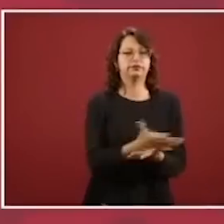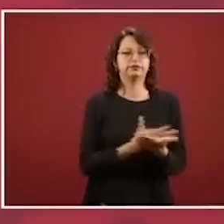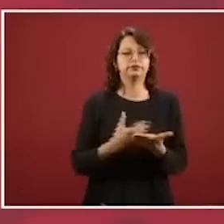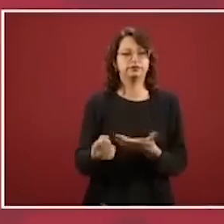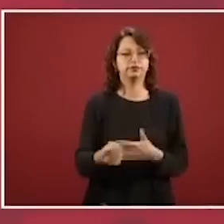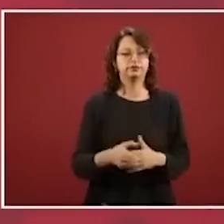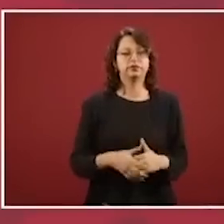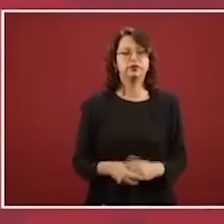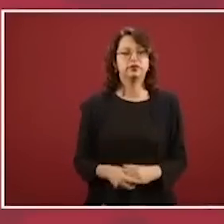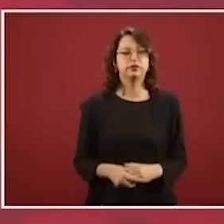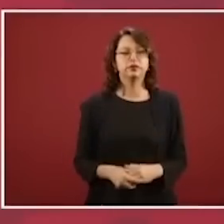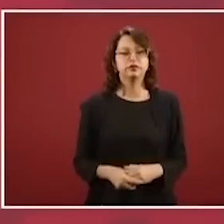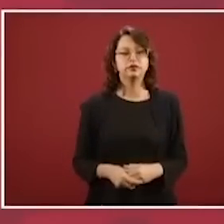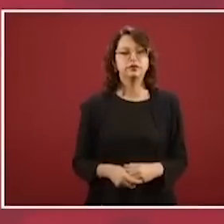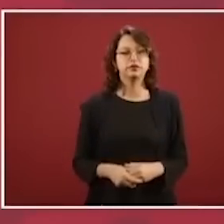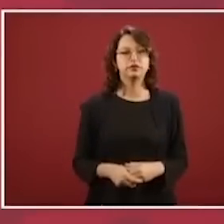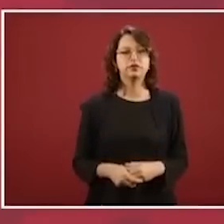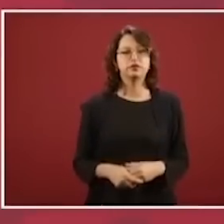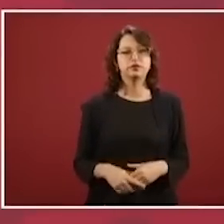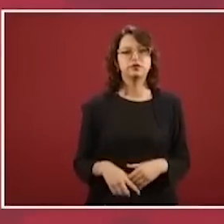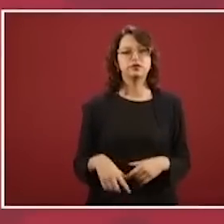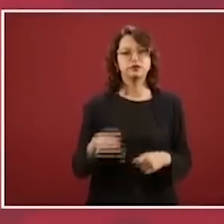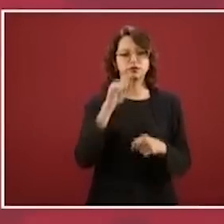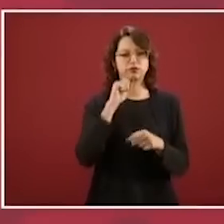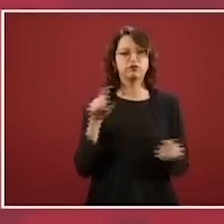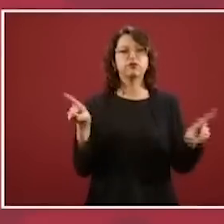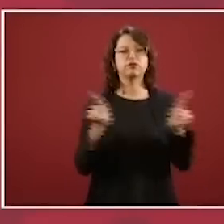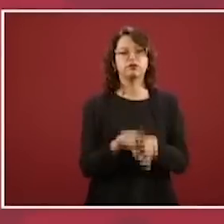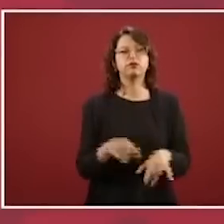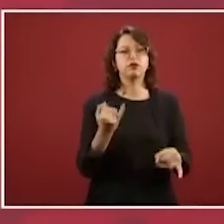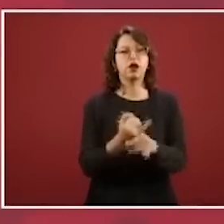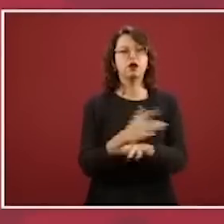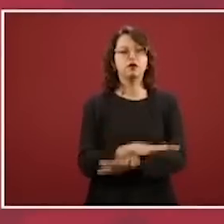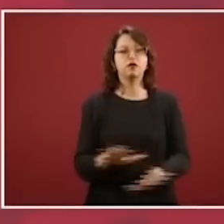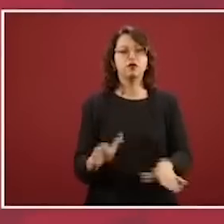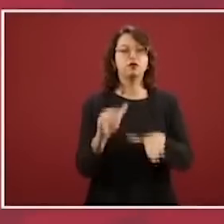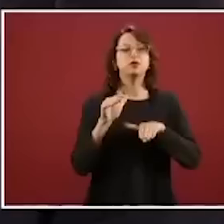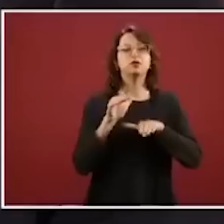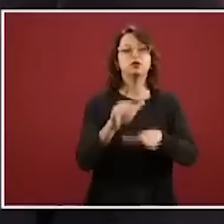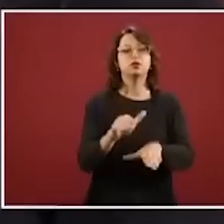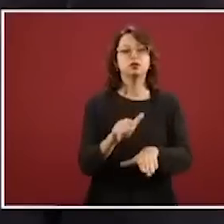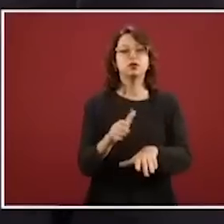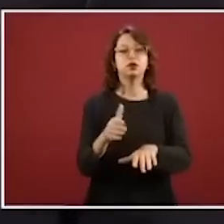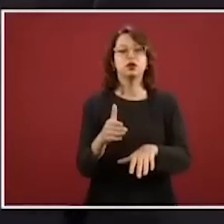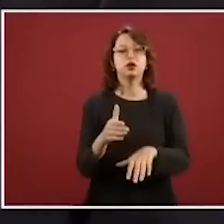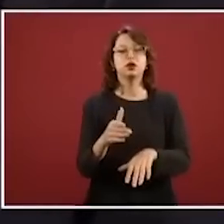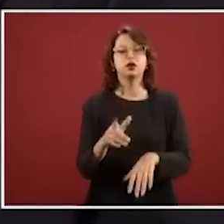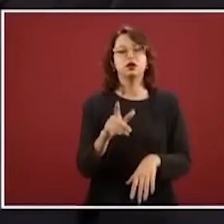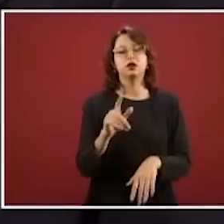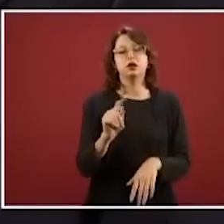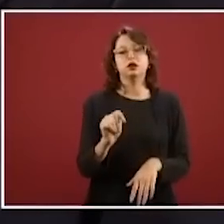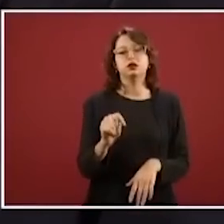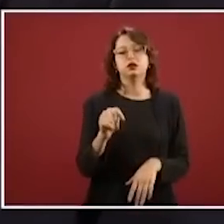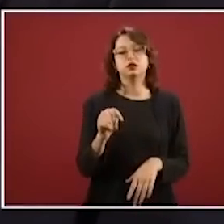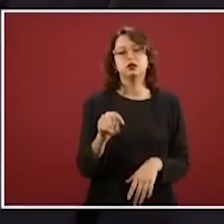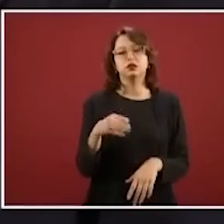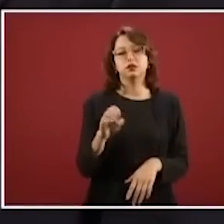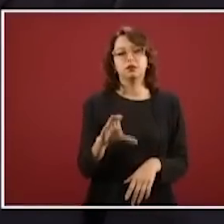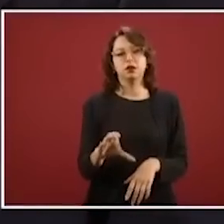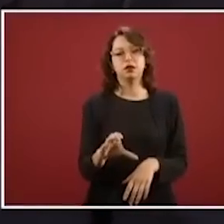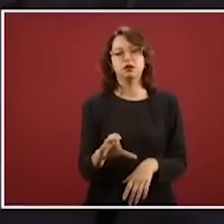Y también va a haber un informe sobre el Tratado de Libre